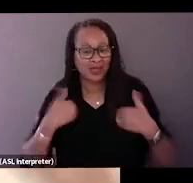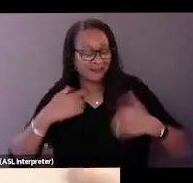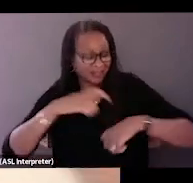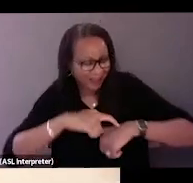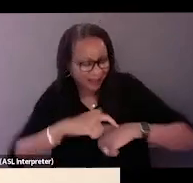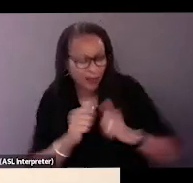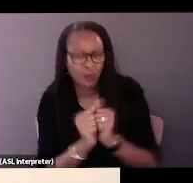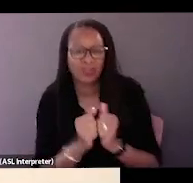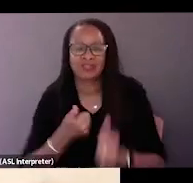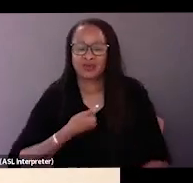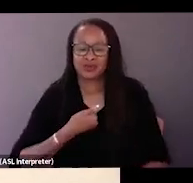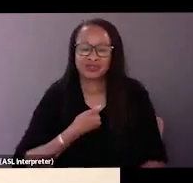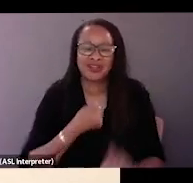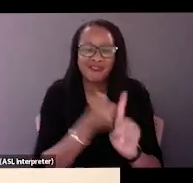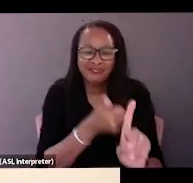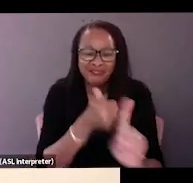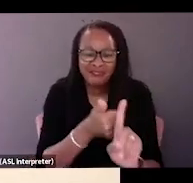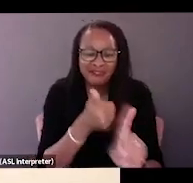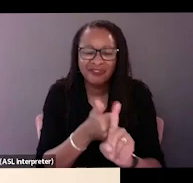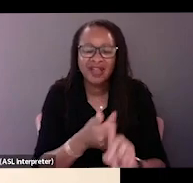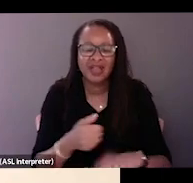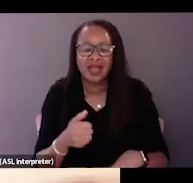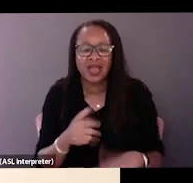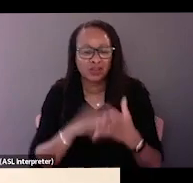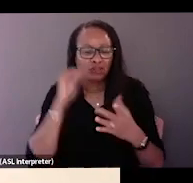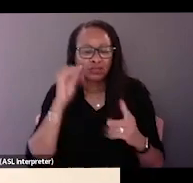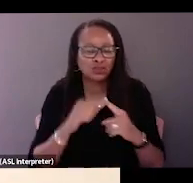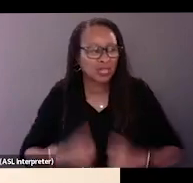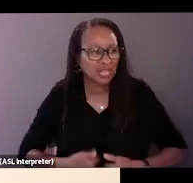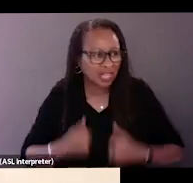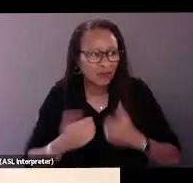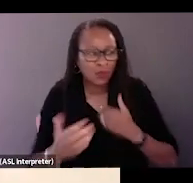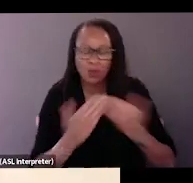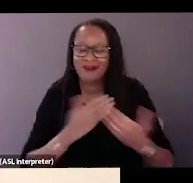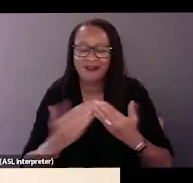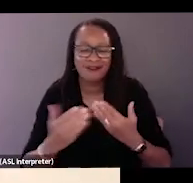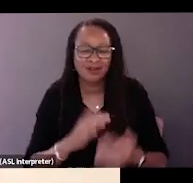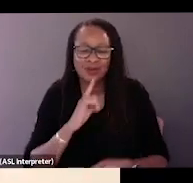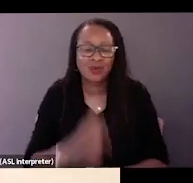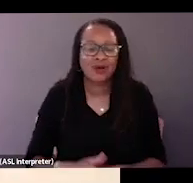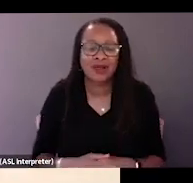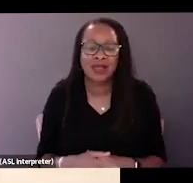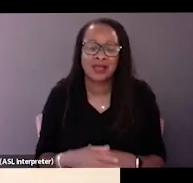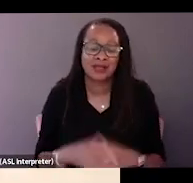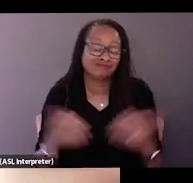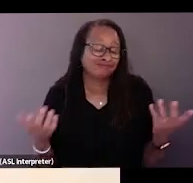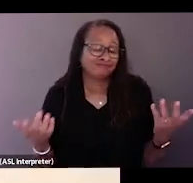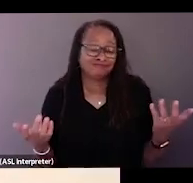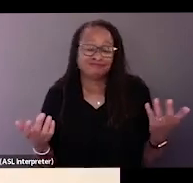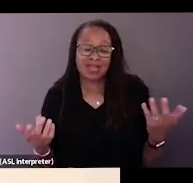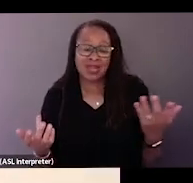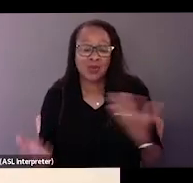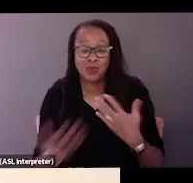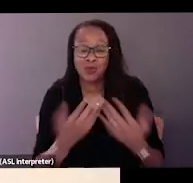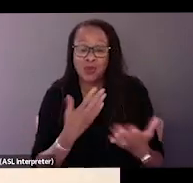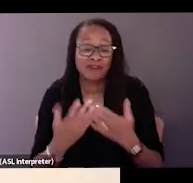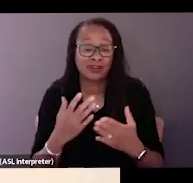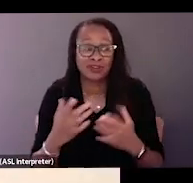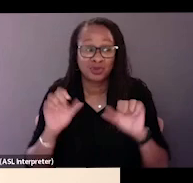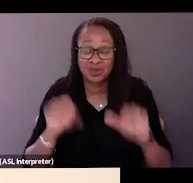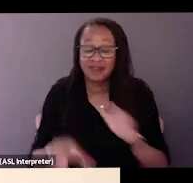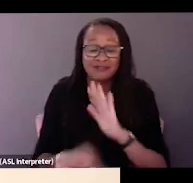a convivir en donde nos ha tocado hacerlo, ¿no? Y también está